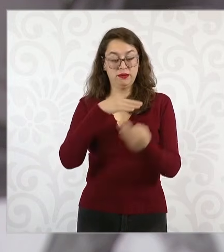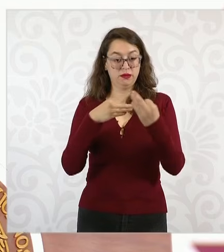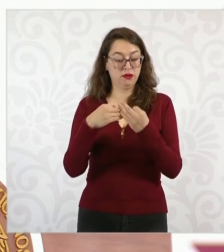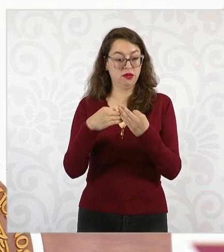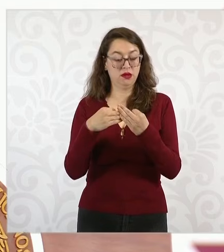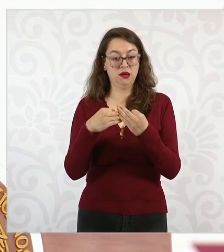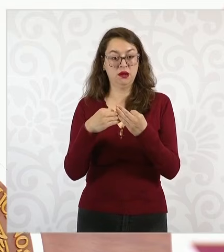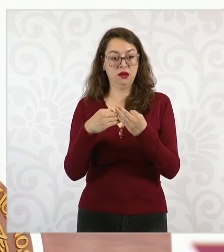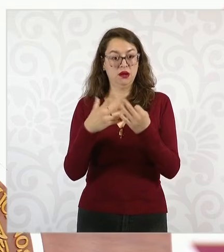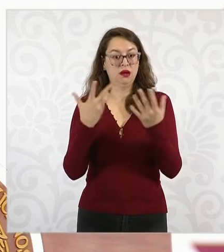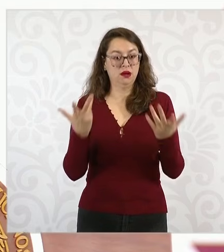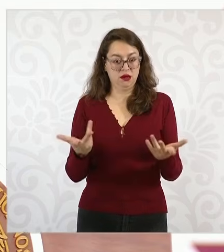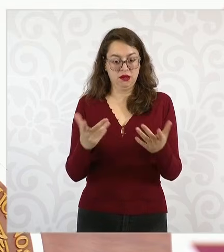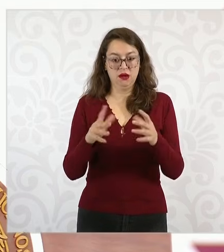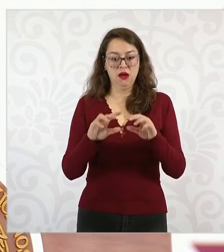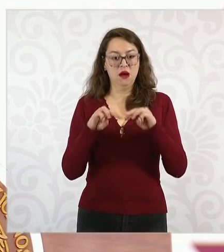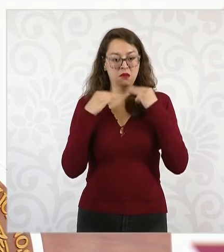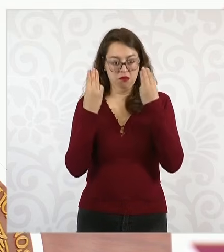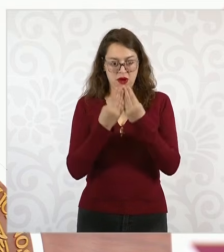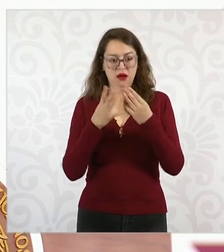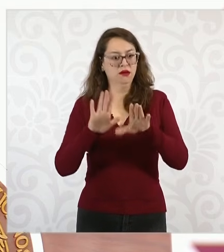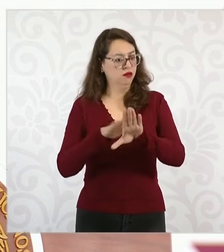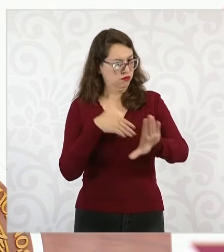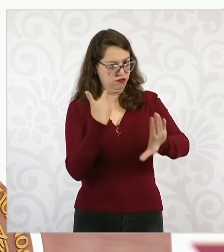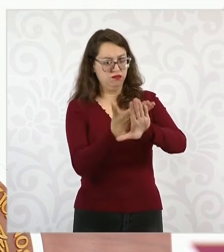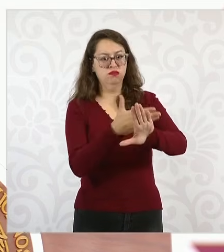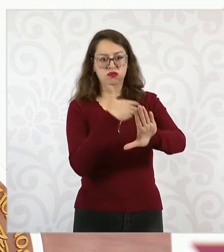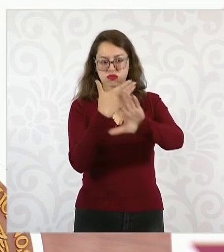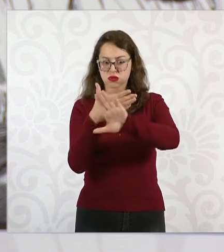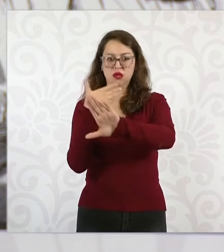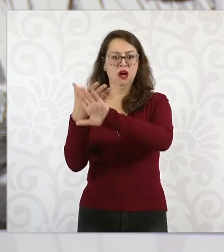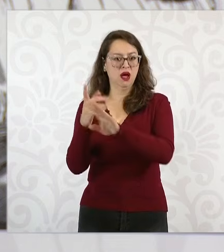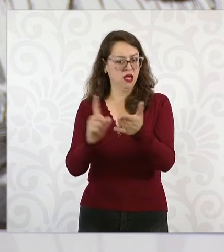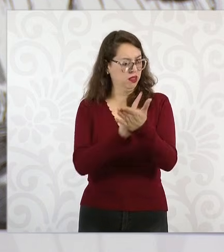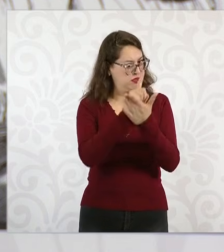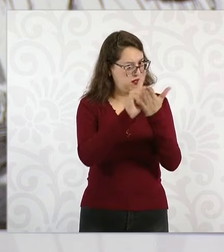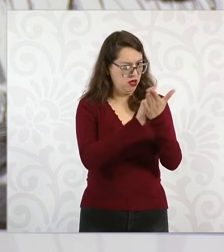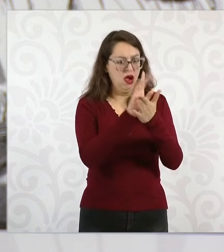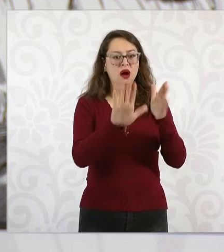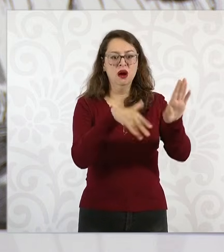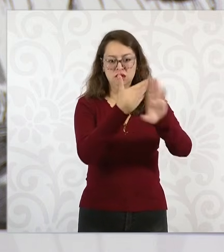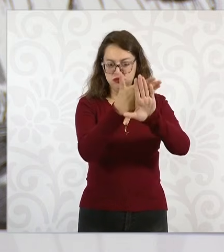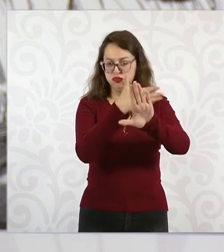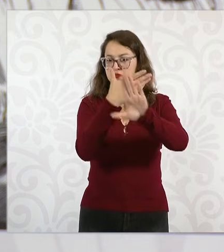actuamos en contra del narco y de las organizaciones criminales,